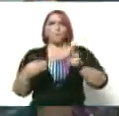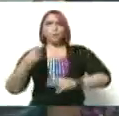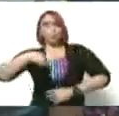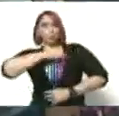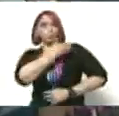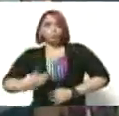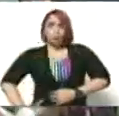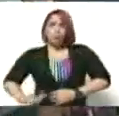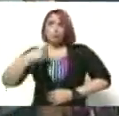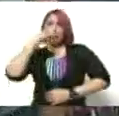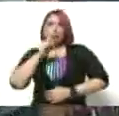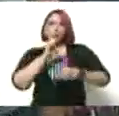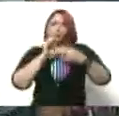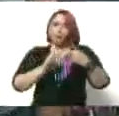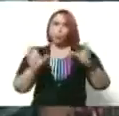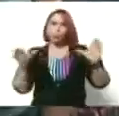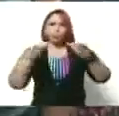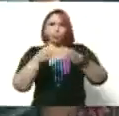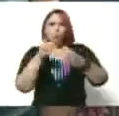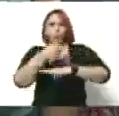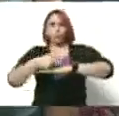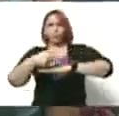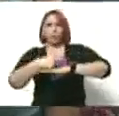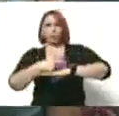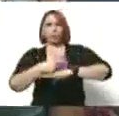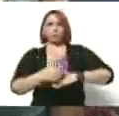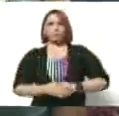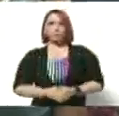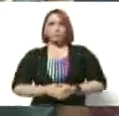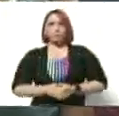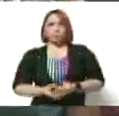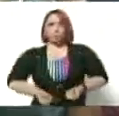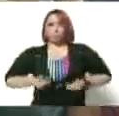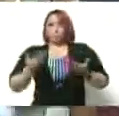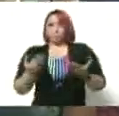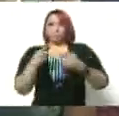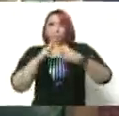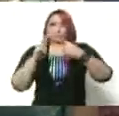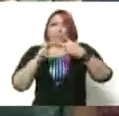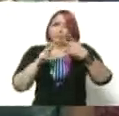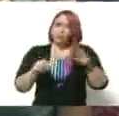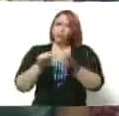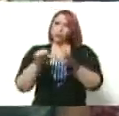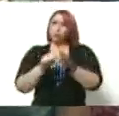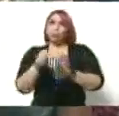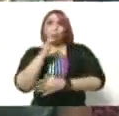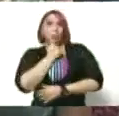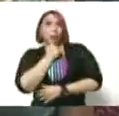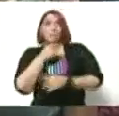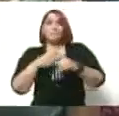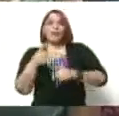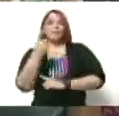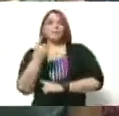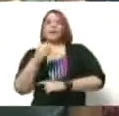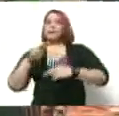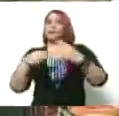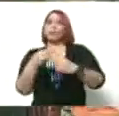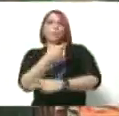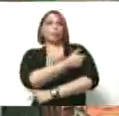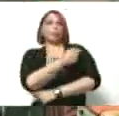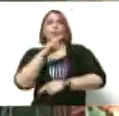estratega con todo un equipo de gobierno en ese estado mayor de salud generando pues los recursos donde no los tenemos para que no les falte ninguna vacuna ni